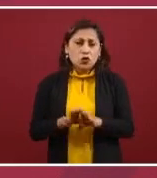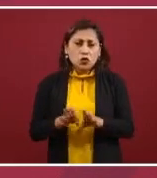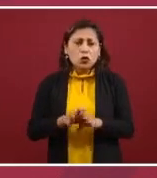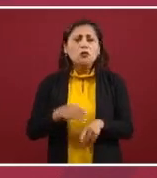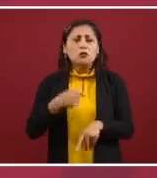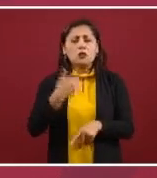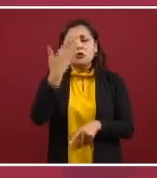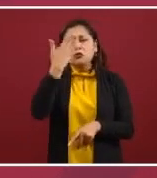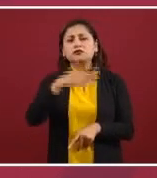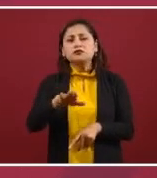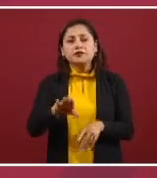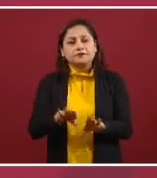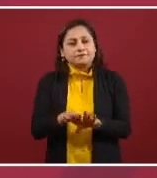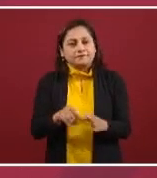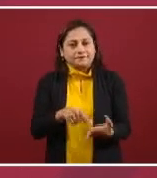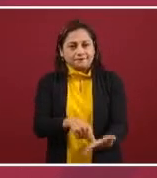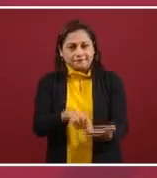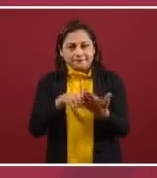de letalidad,